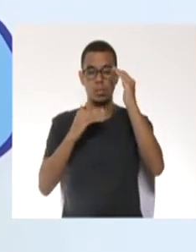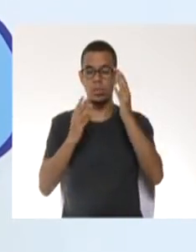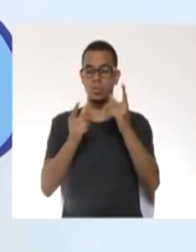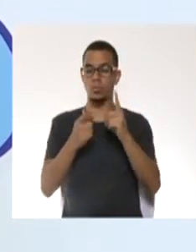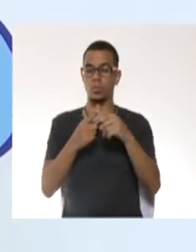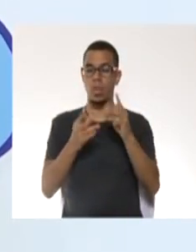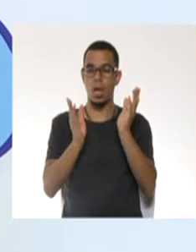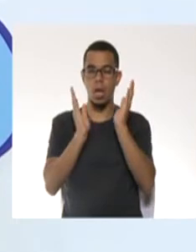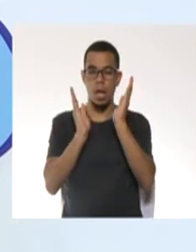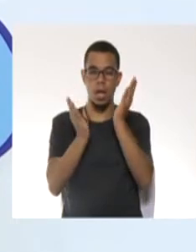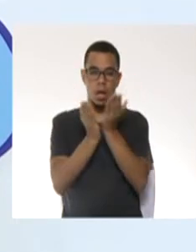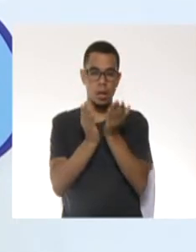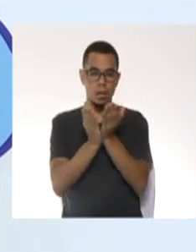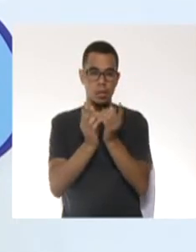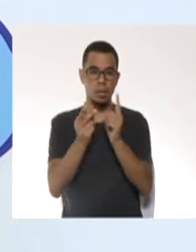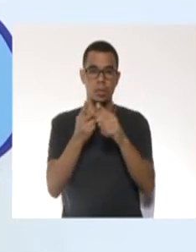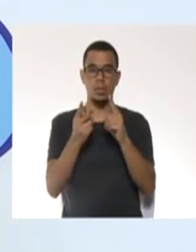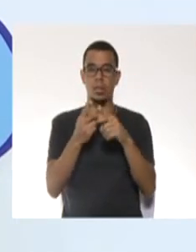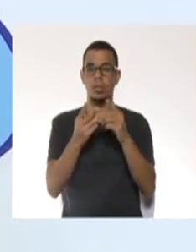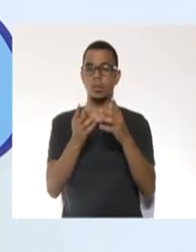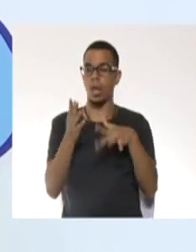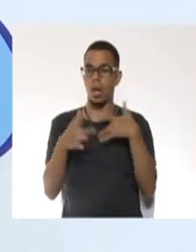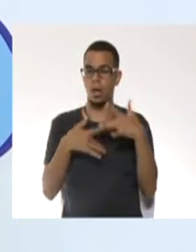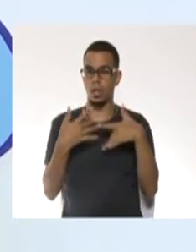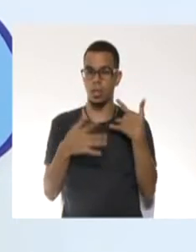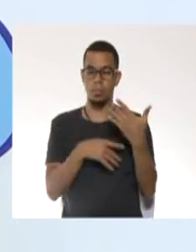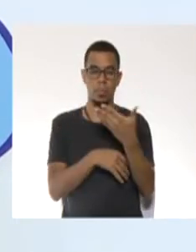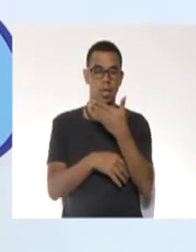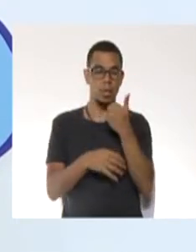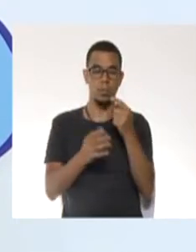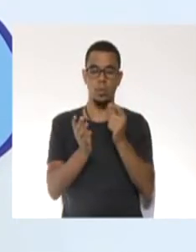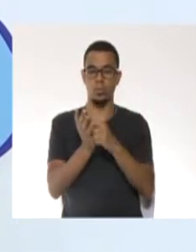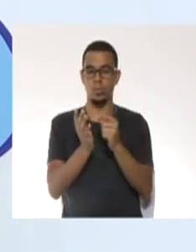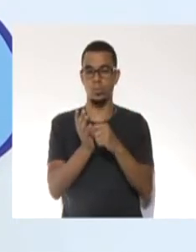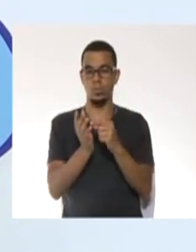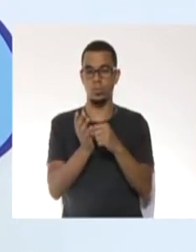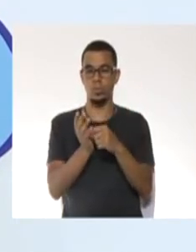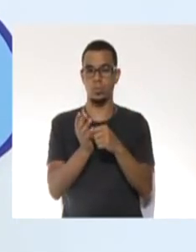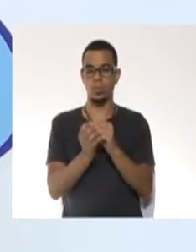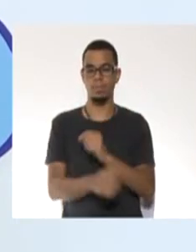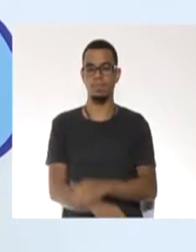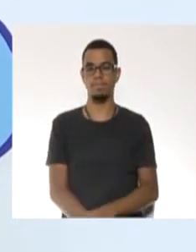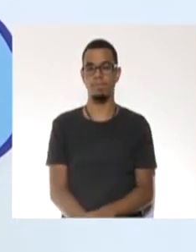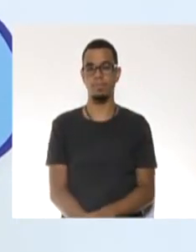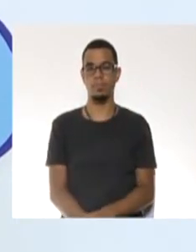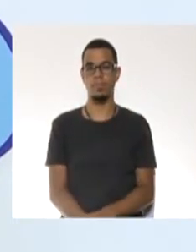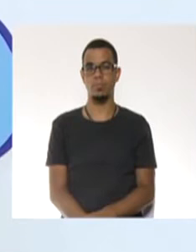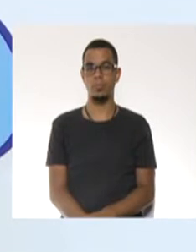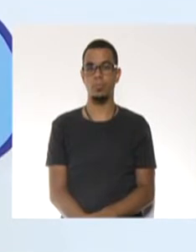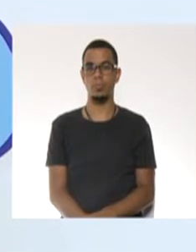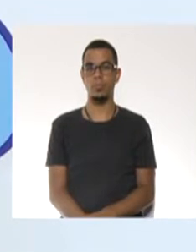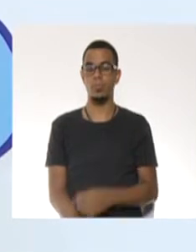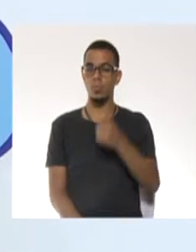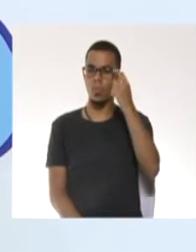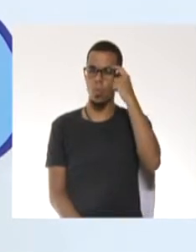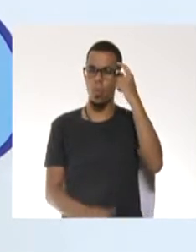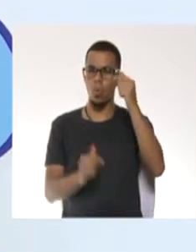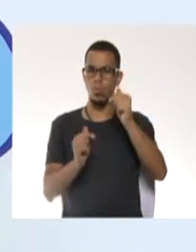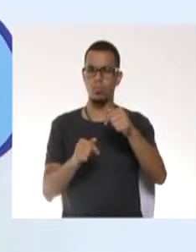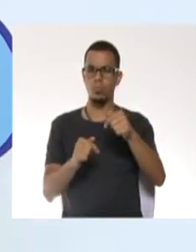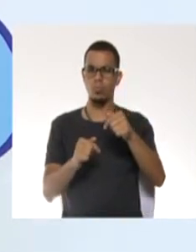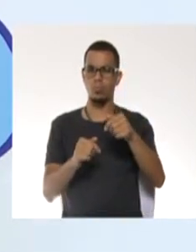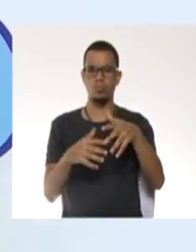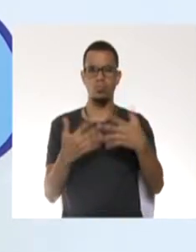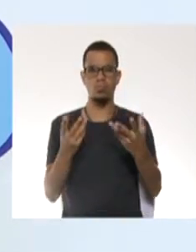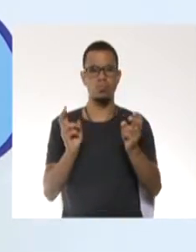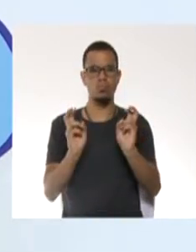actividades para poder obtener las mejores calificaciones en nuestro récord académico. El día de hoy estaremos hablando sobre un referente